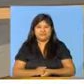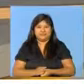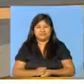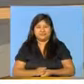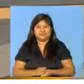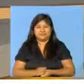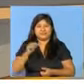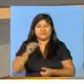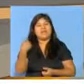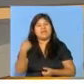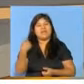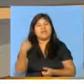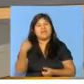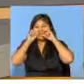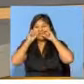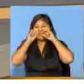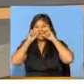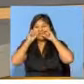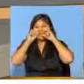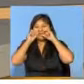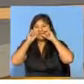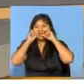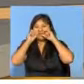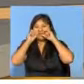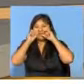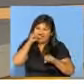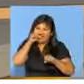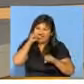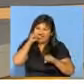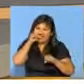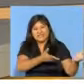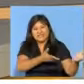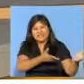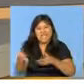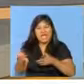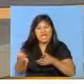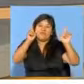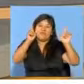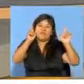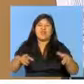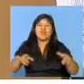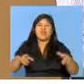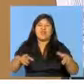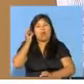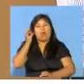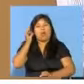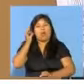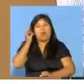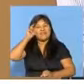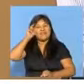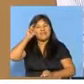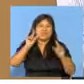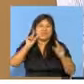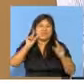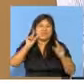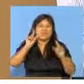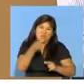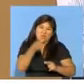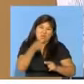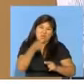con visitas en los estudios de canal 7 nos acompañan profesores del en el número 1 enrique yáñez y oscar galliano